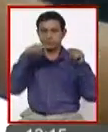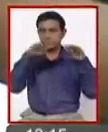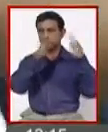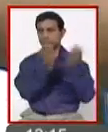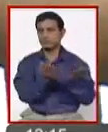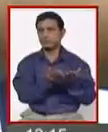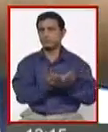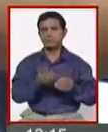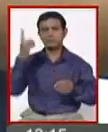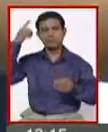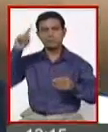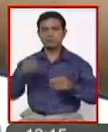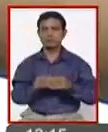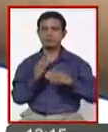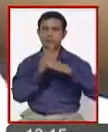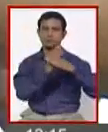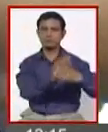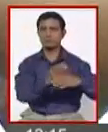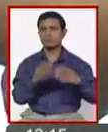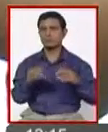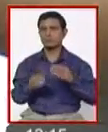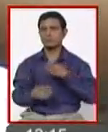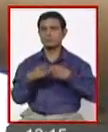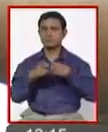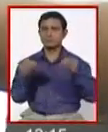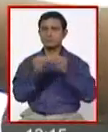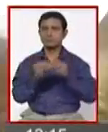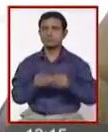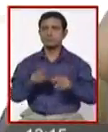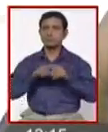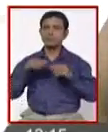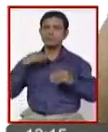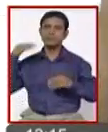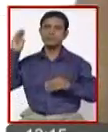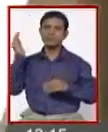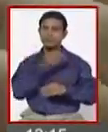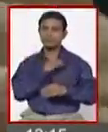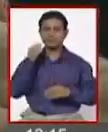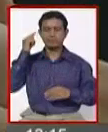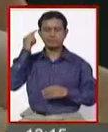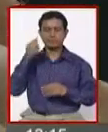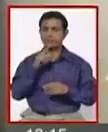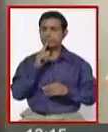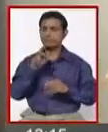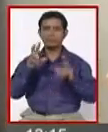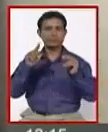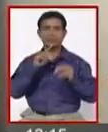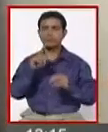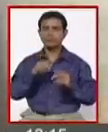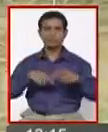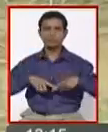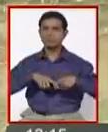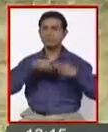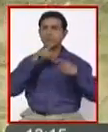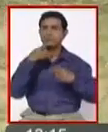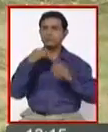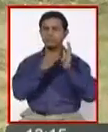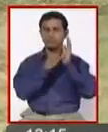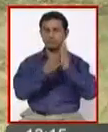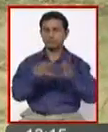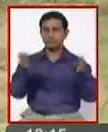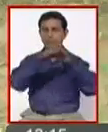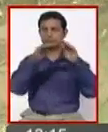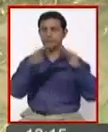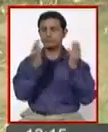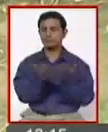de la escuela por los profesores y directores, aunque en nuestra opinión epidemiológica no está indicado el cierre de escuelas ni de